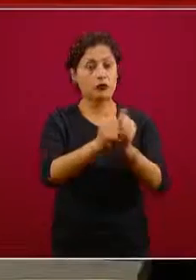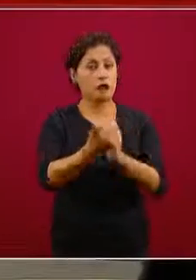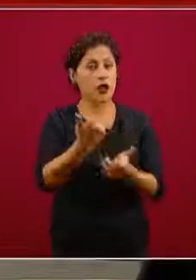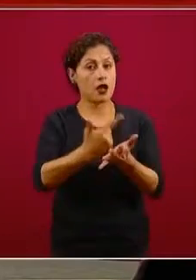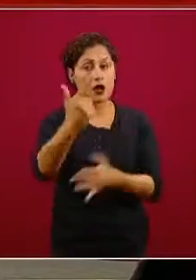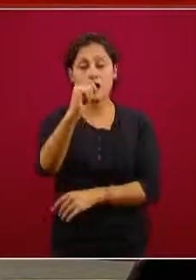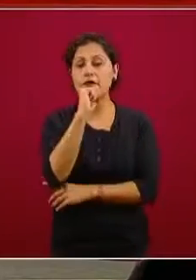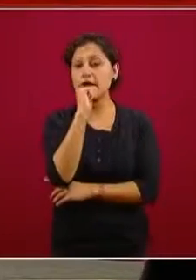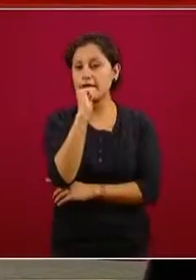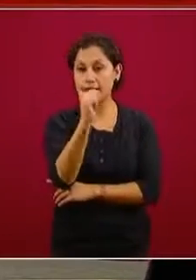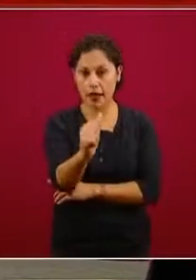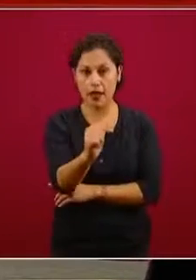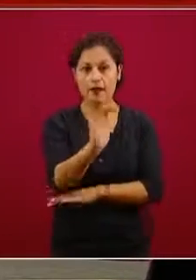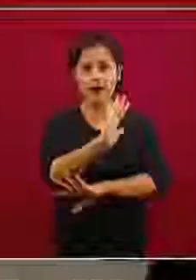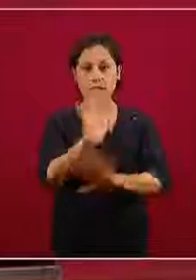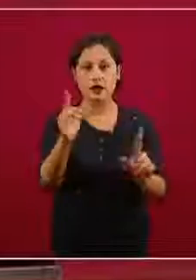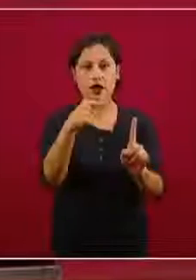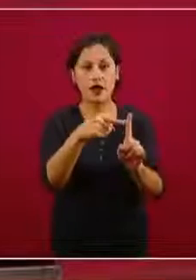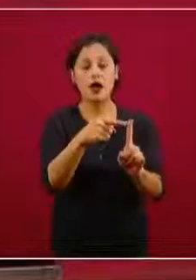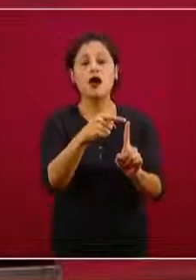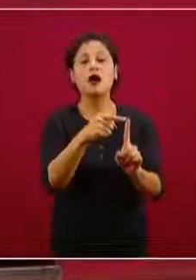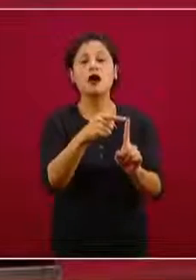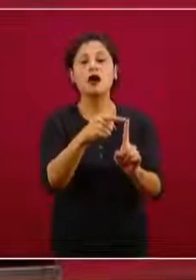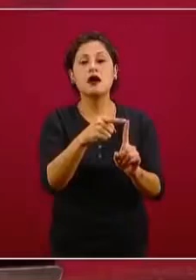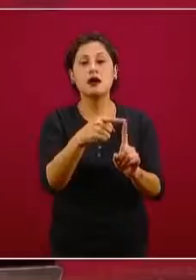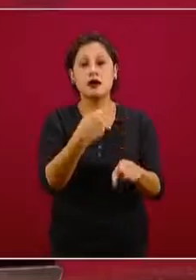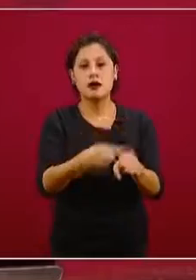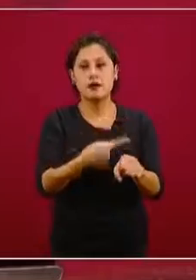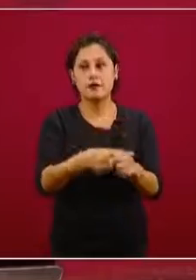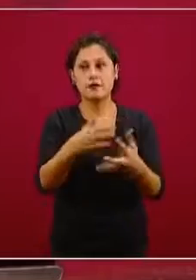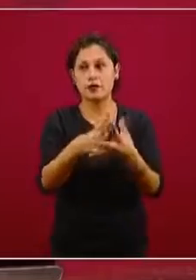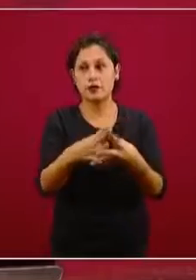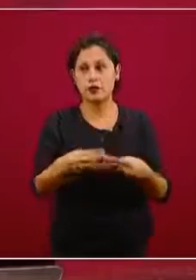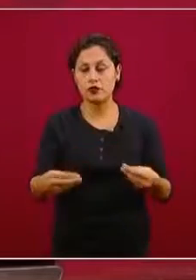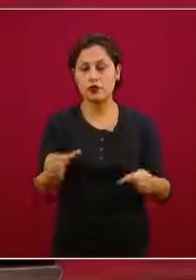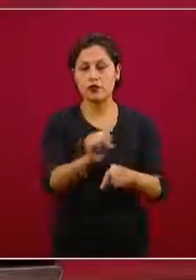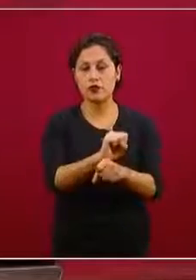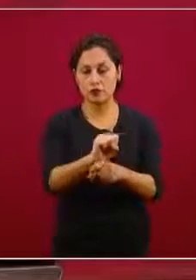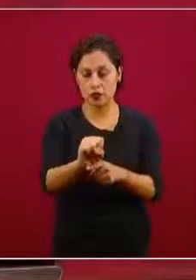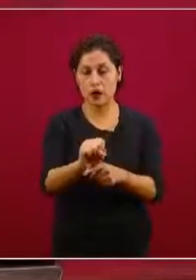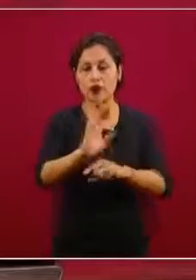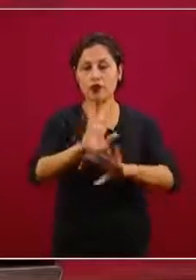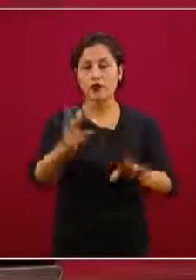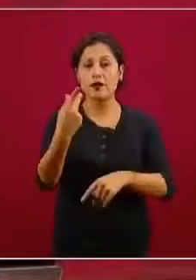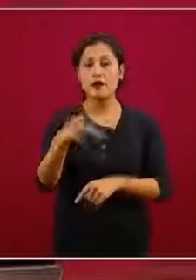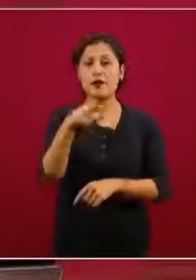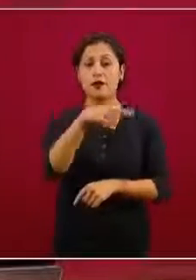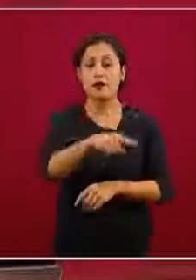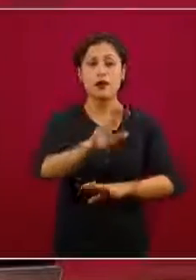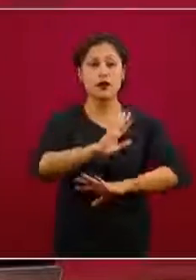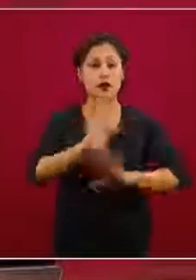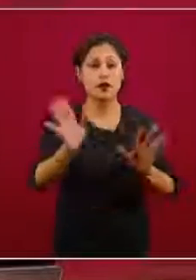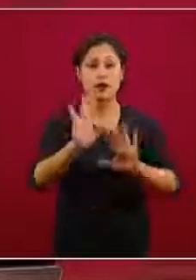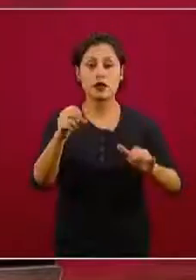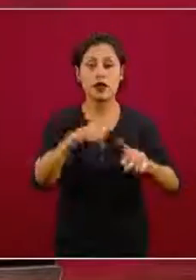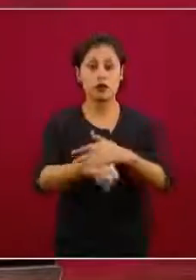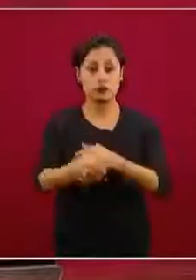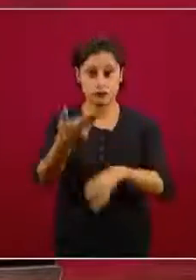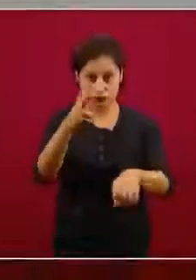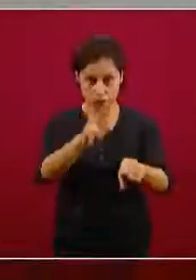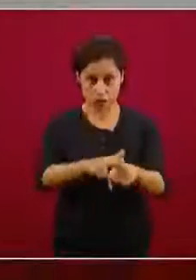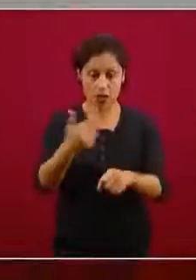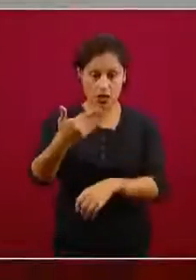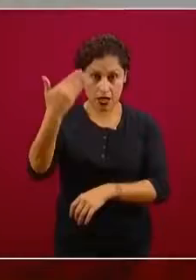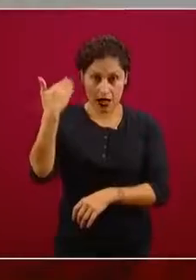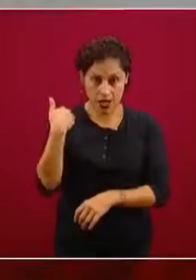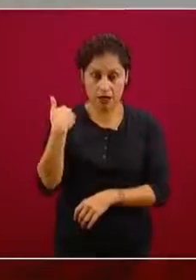creemos que él ya está fuera de peligro, pero sí tuvo necesidad de ser hospitalizado. Y en la medida en que él